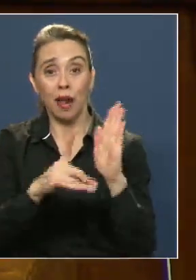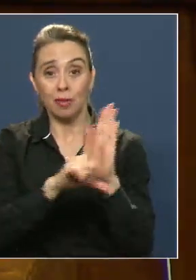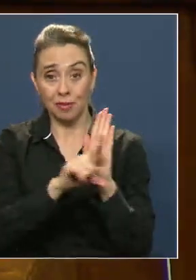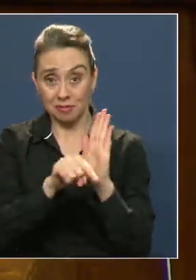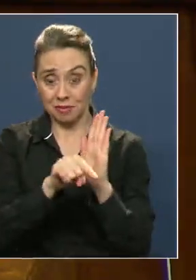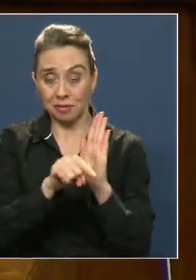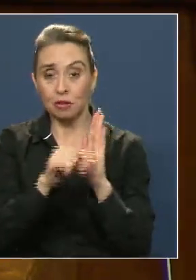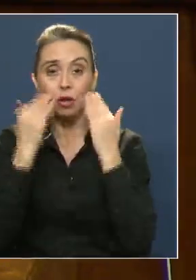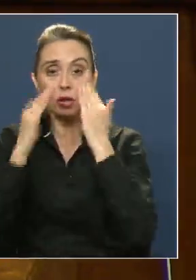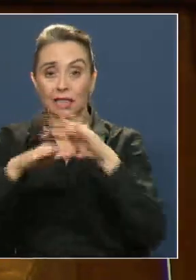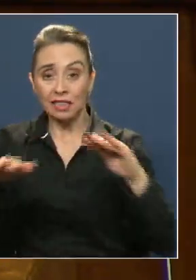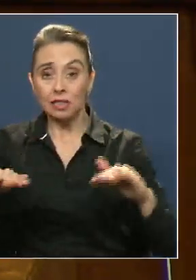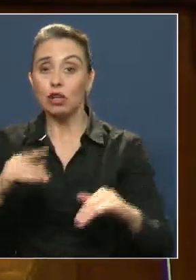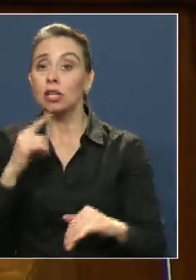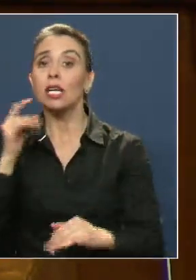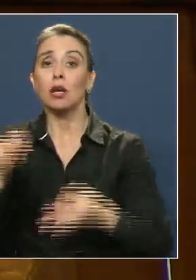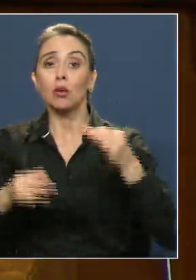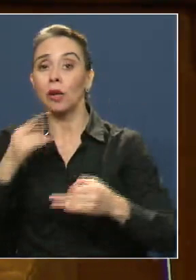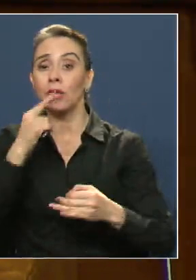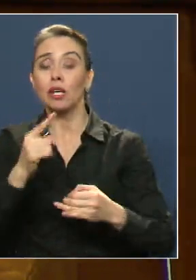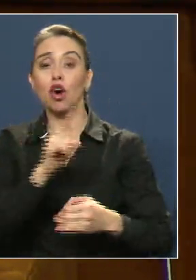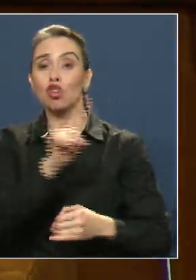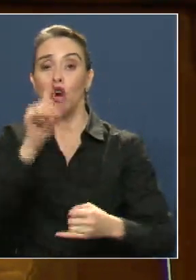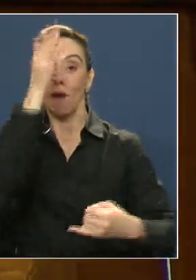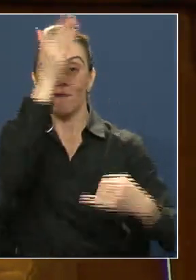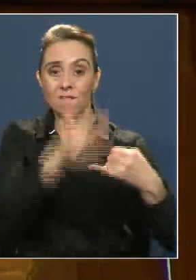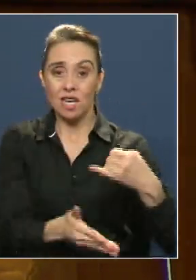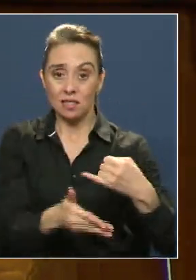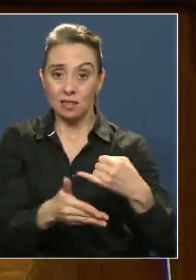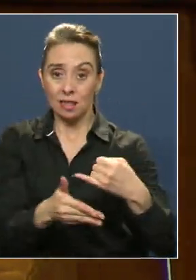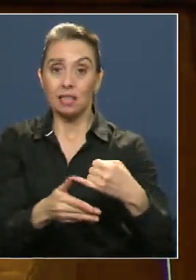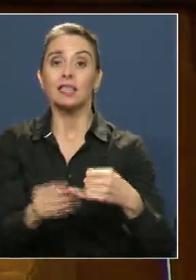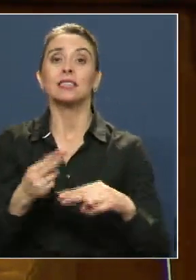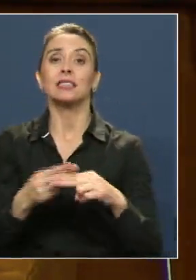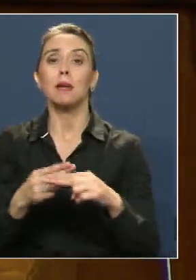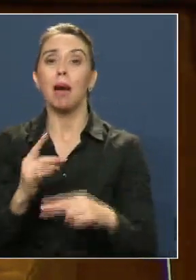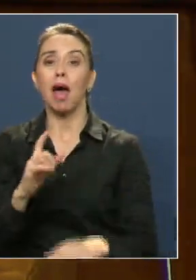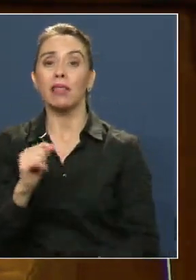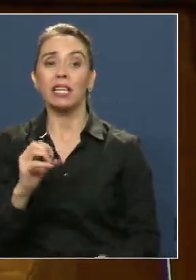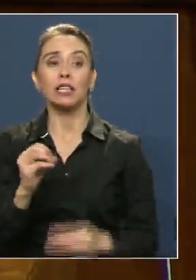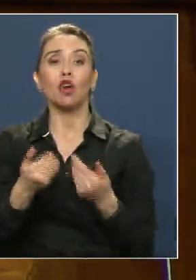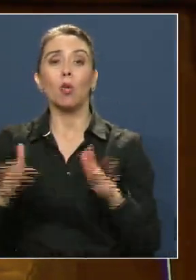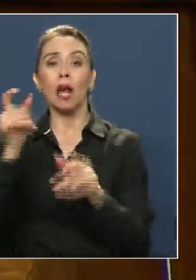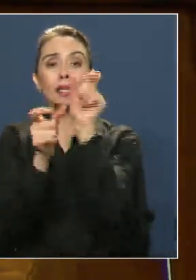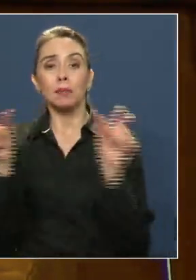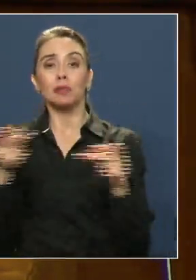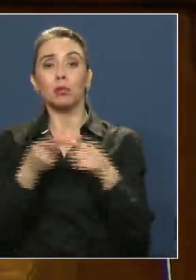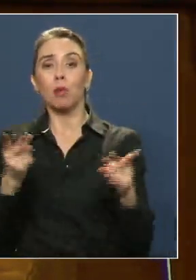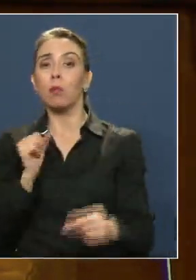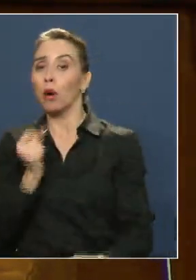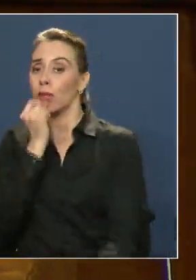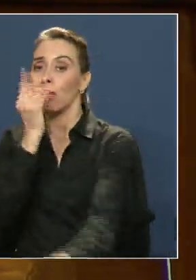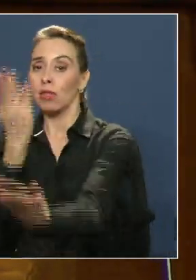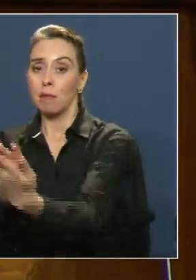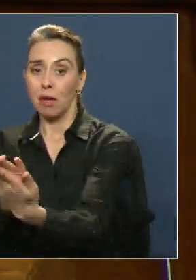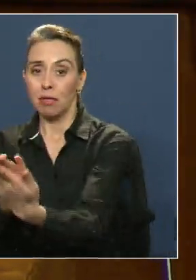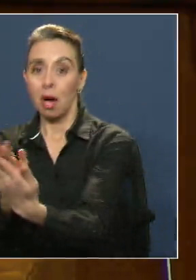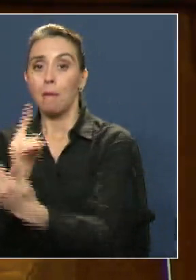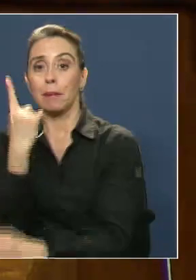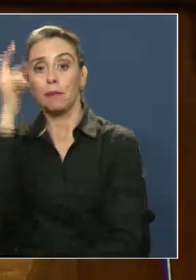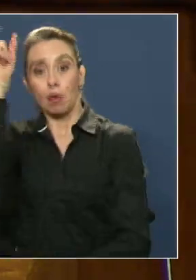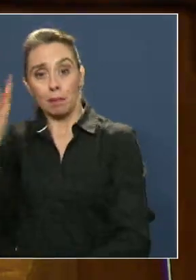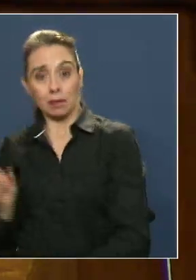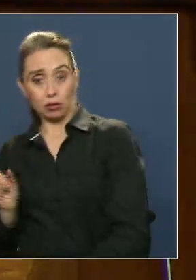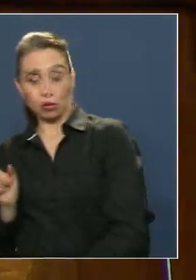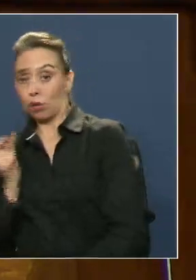de los cuales se ha declarado la imprescriptibilidad, se considerarán delitos de acción pública previa instancia particular y se